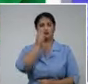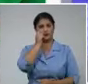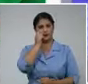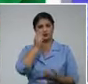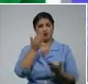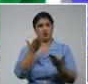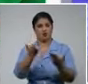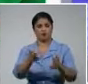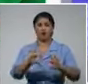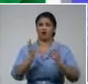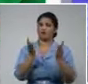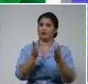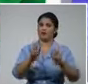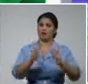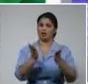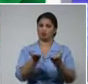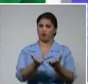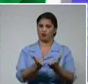a sus familiares y amistades.